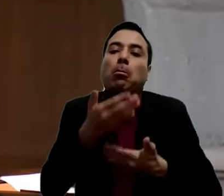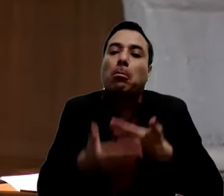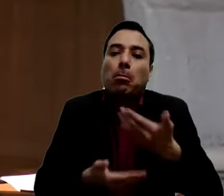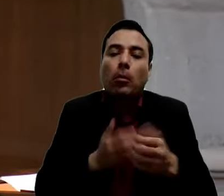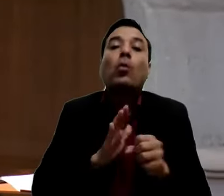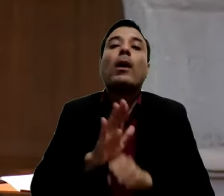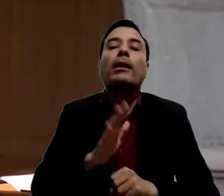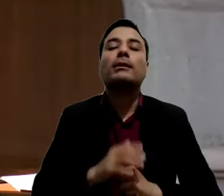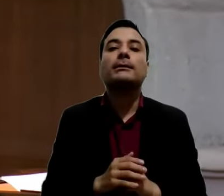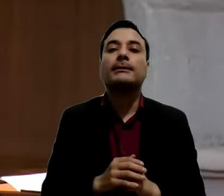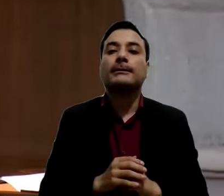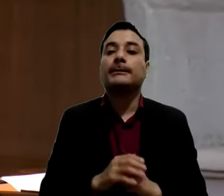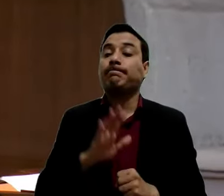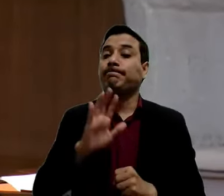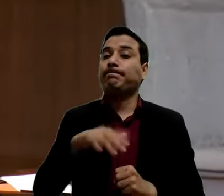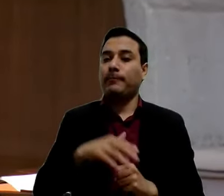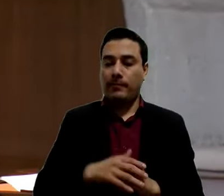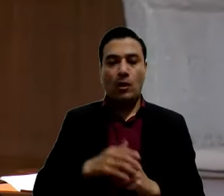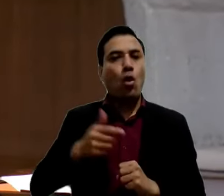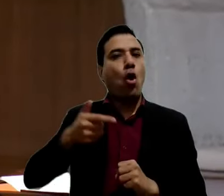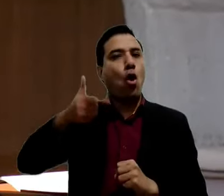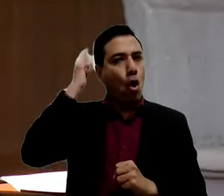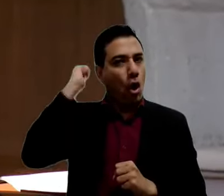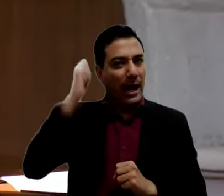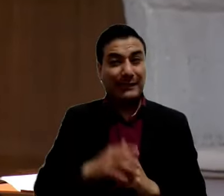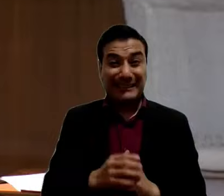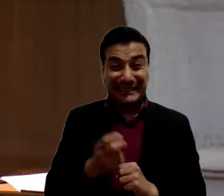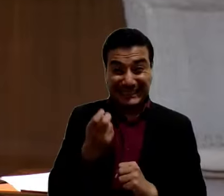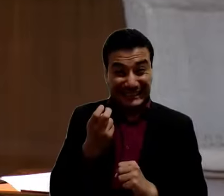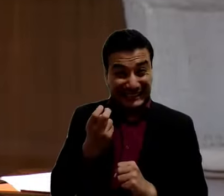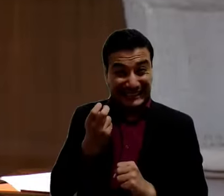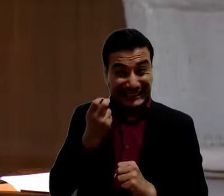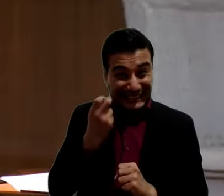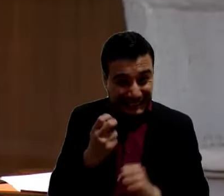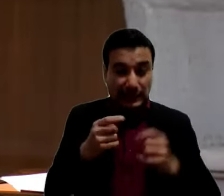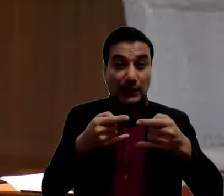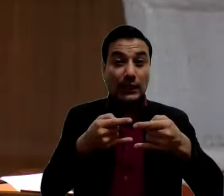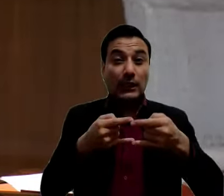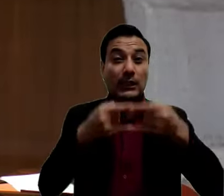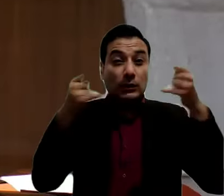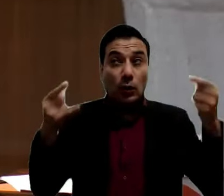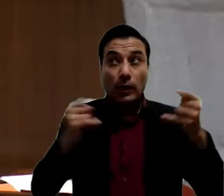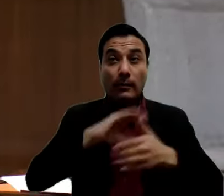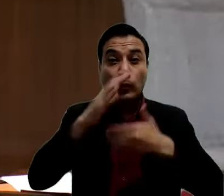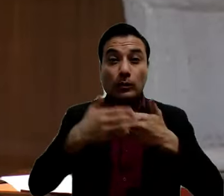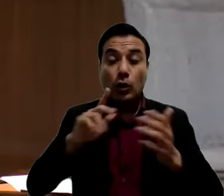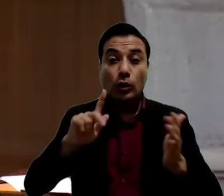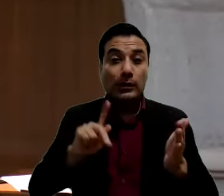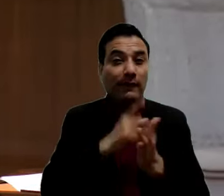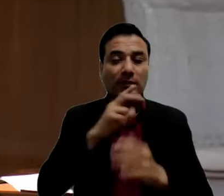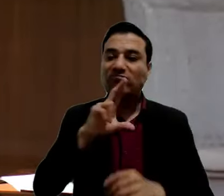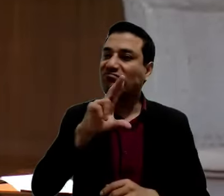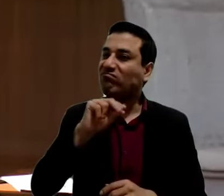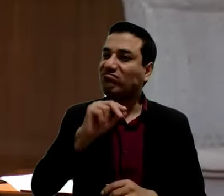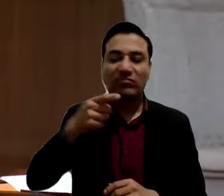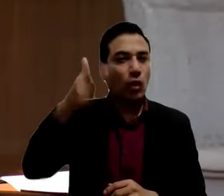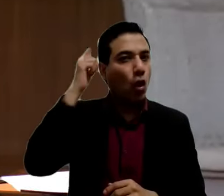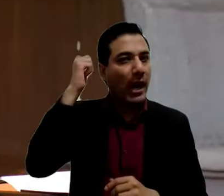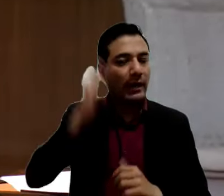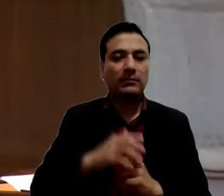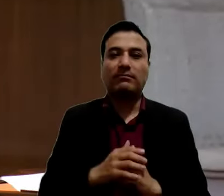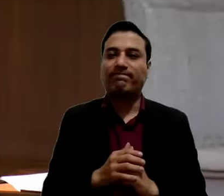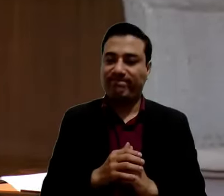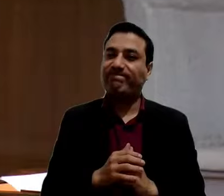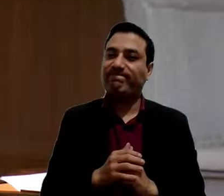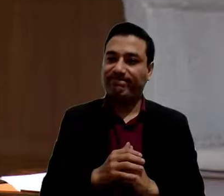bien de nuestra legislatura Espero que estos hechos lamentables no se repitan con ningún diputado diputada